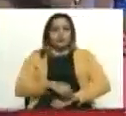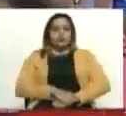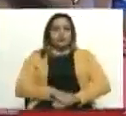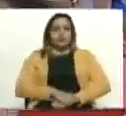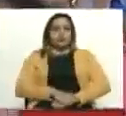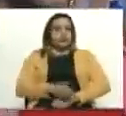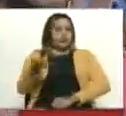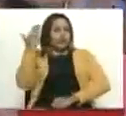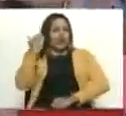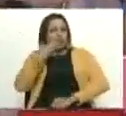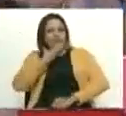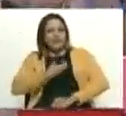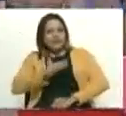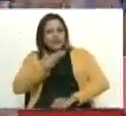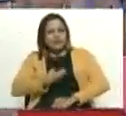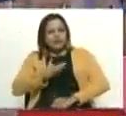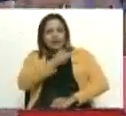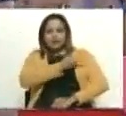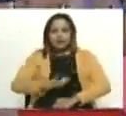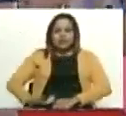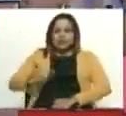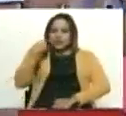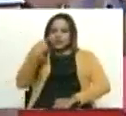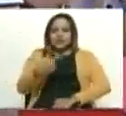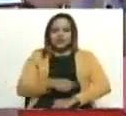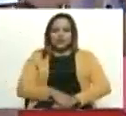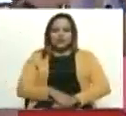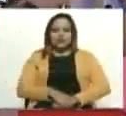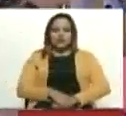Aquel diciembre donde el presidente nos dijo que con la luna